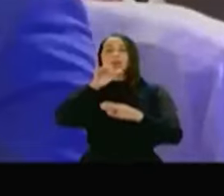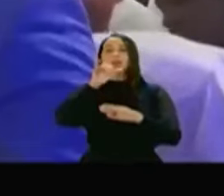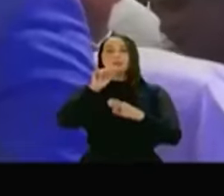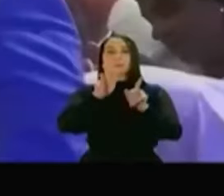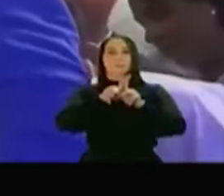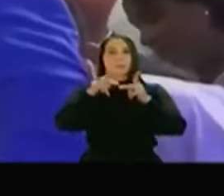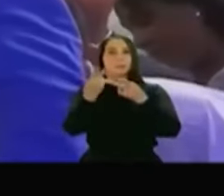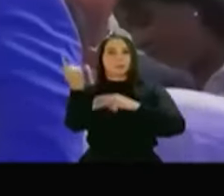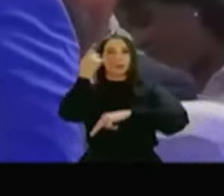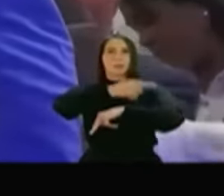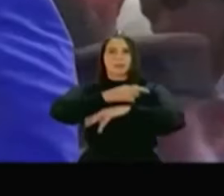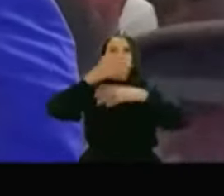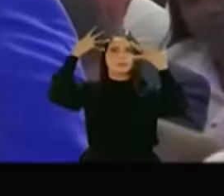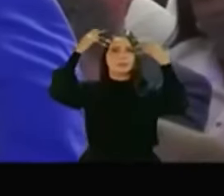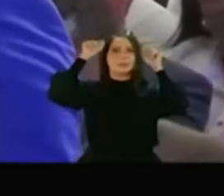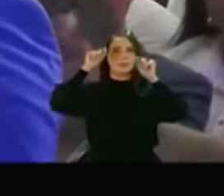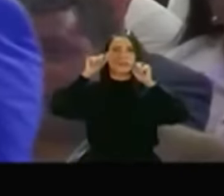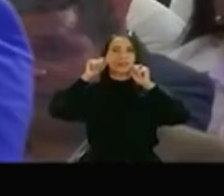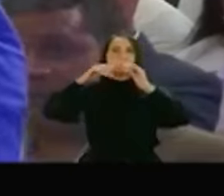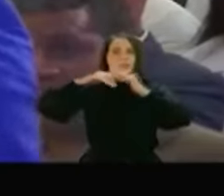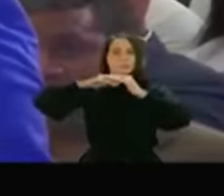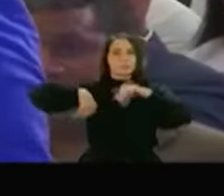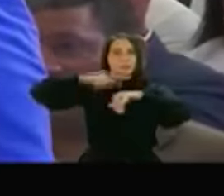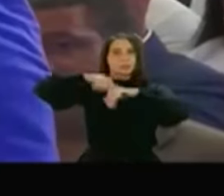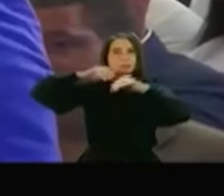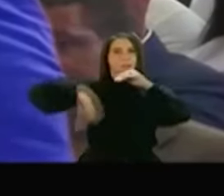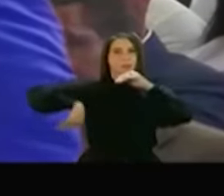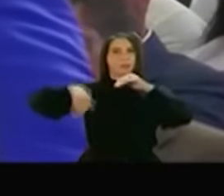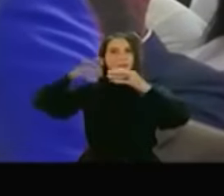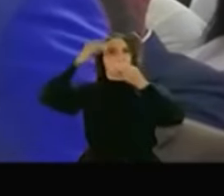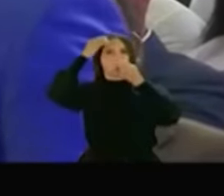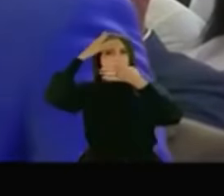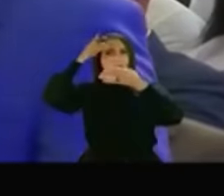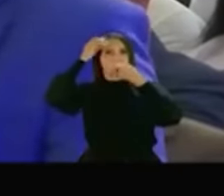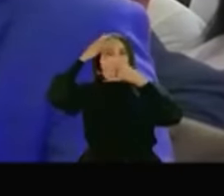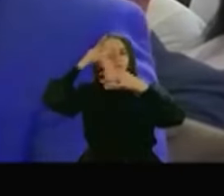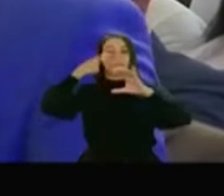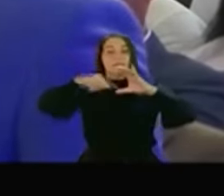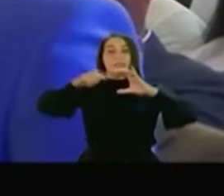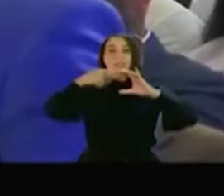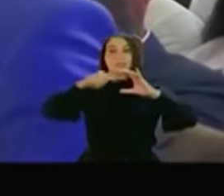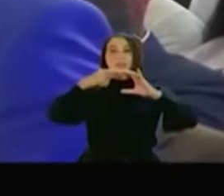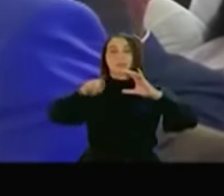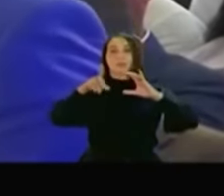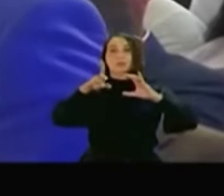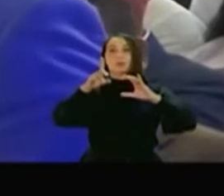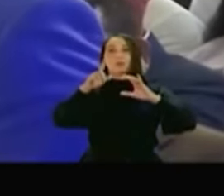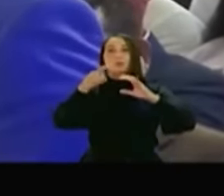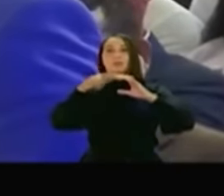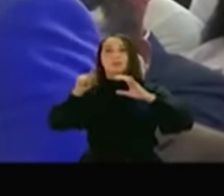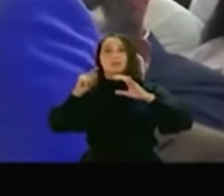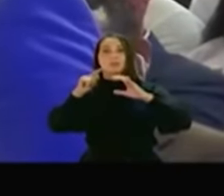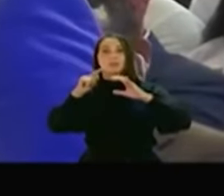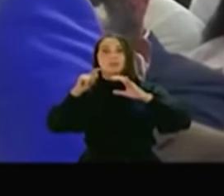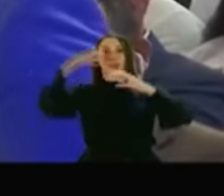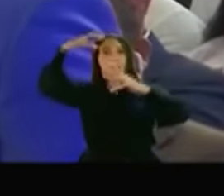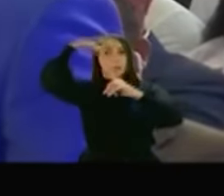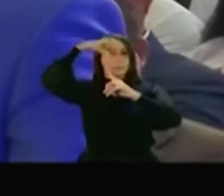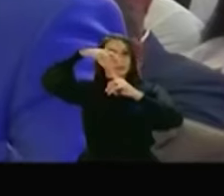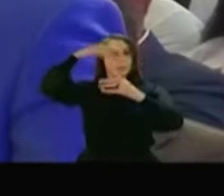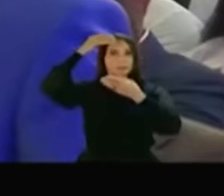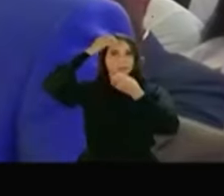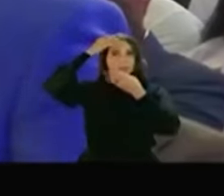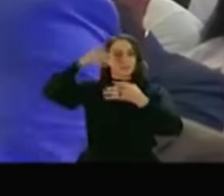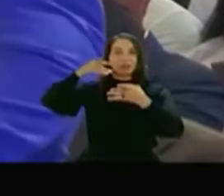El Día. Presidente, más temprano hubo una pequeña confusión con una información que se envió a la dirección de prensa de Palacio, informando